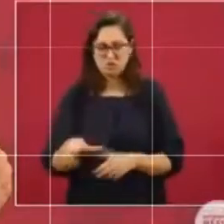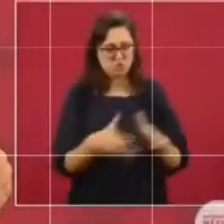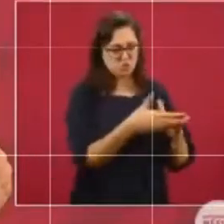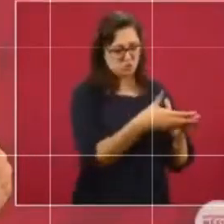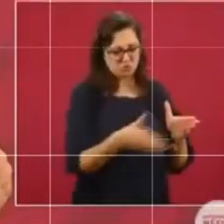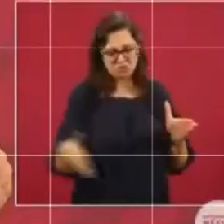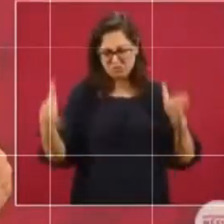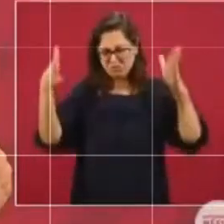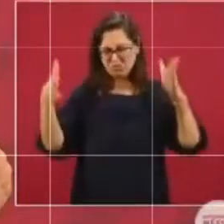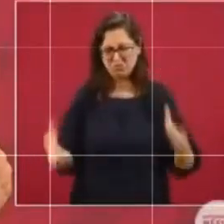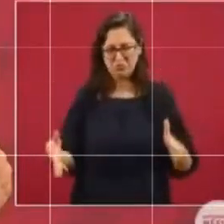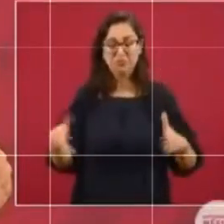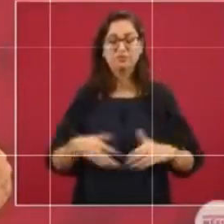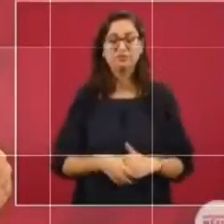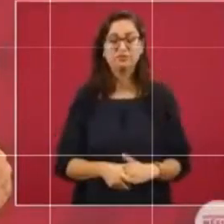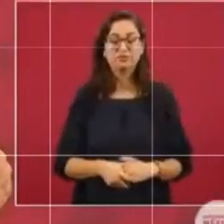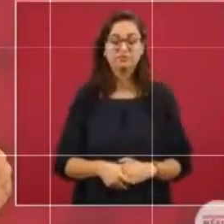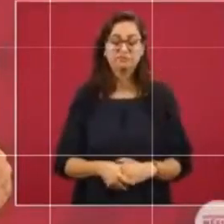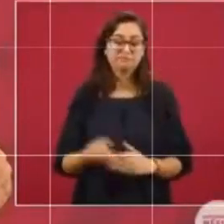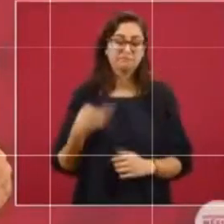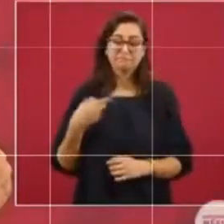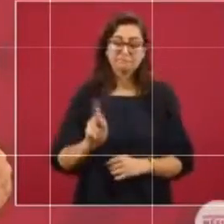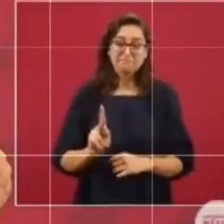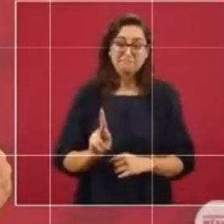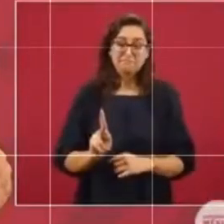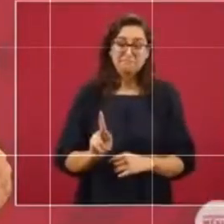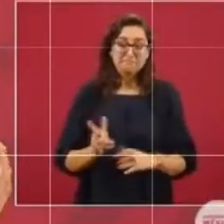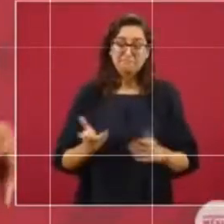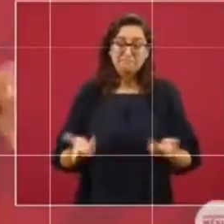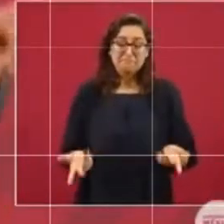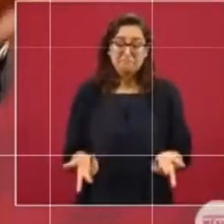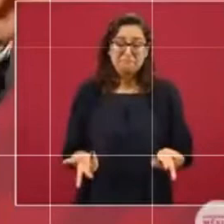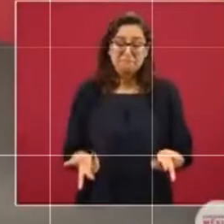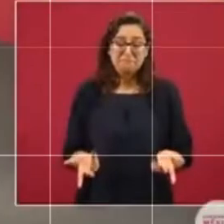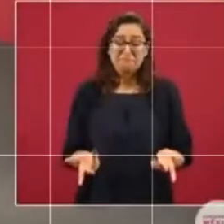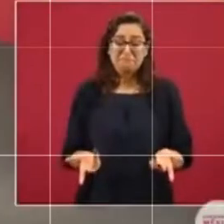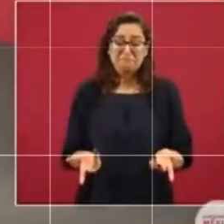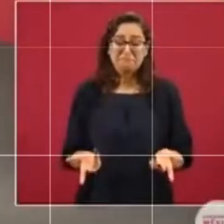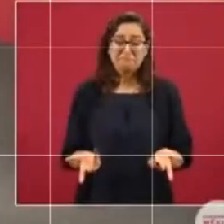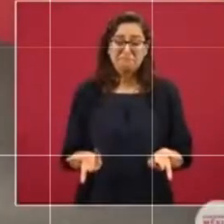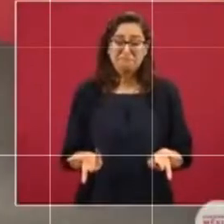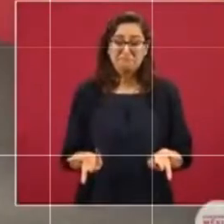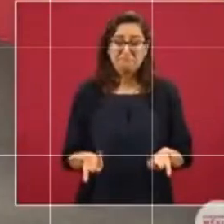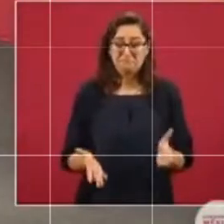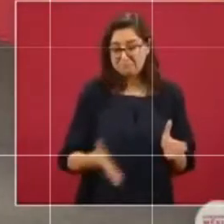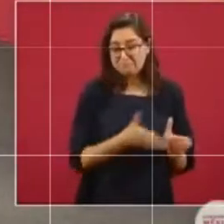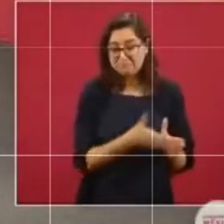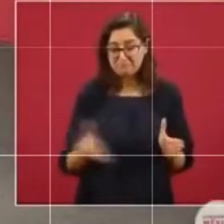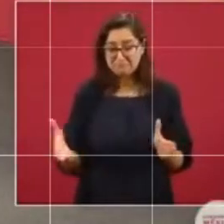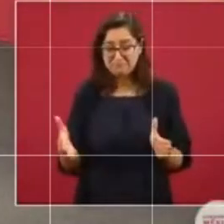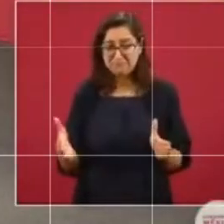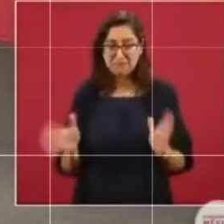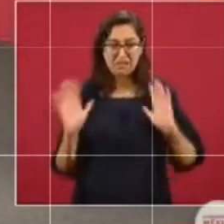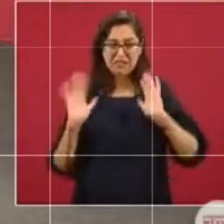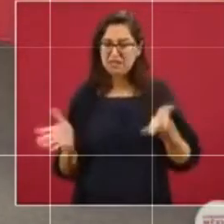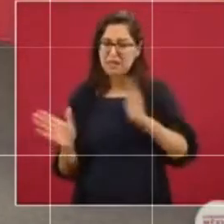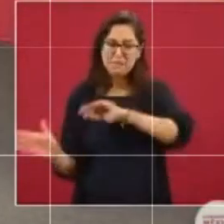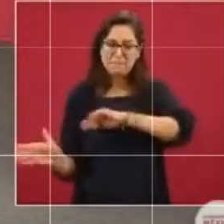2018. Pero ya ese periodo es